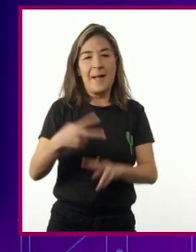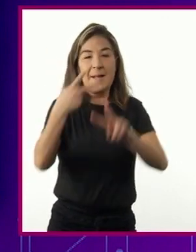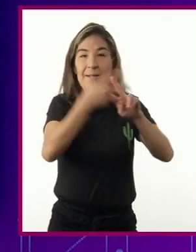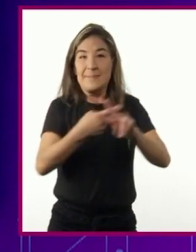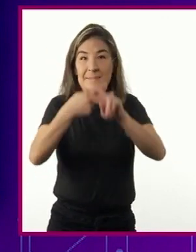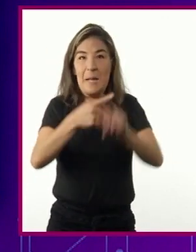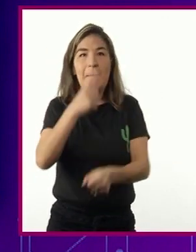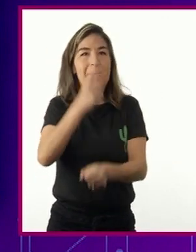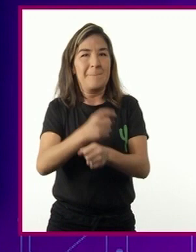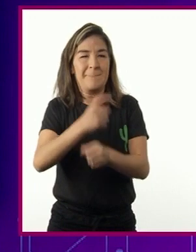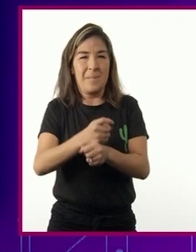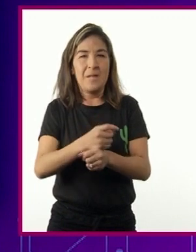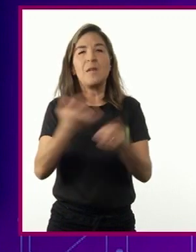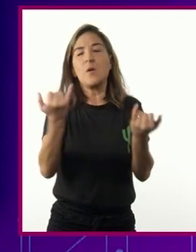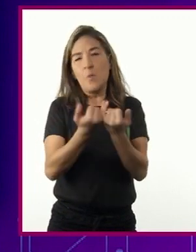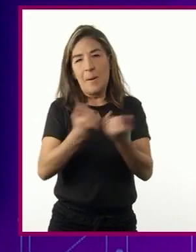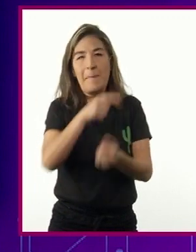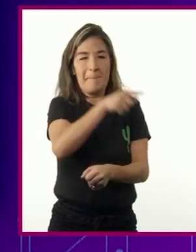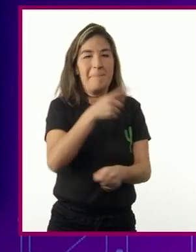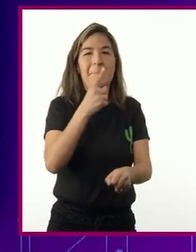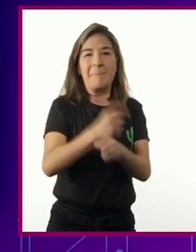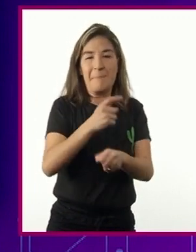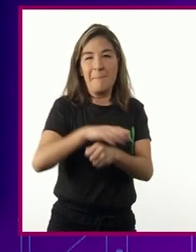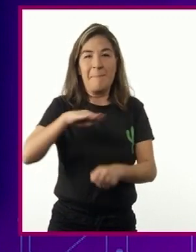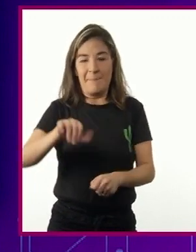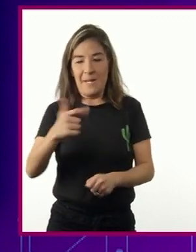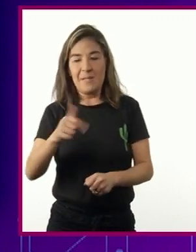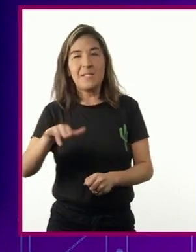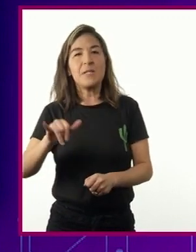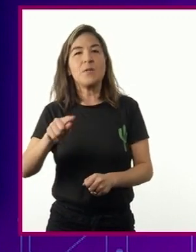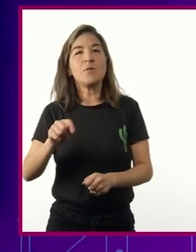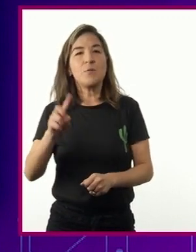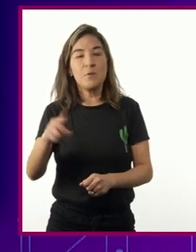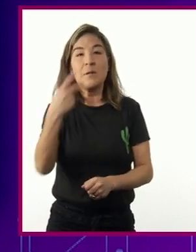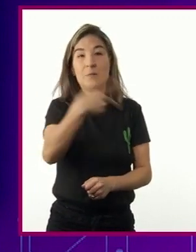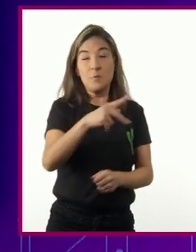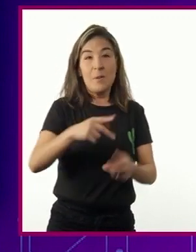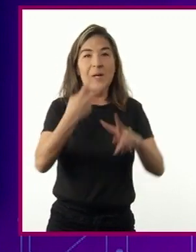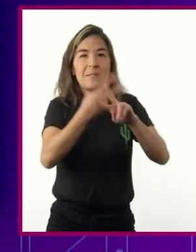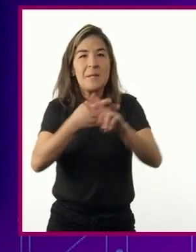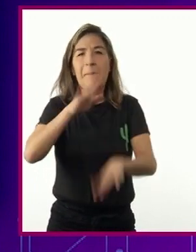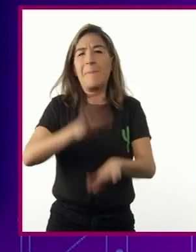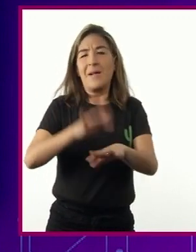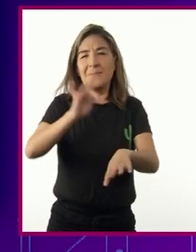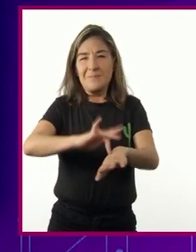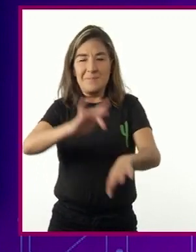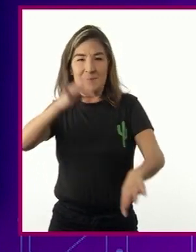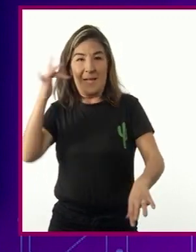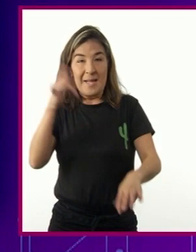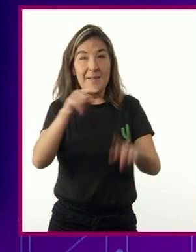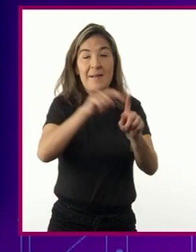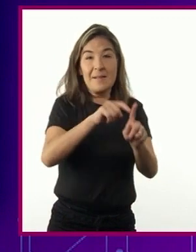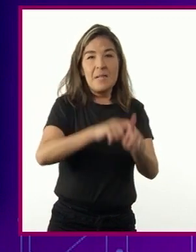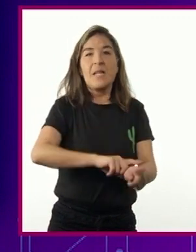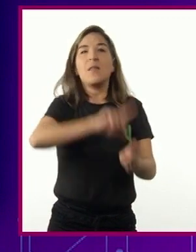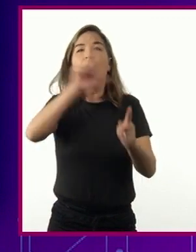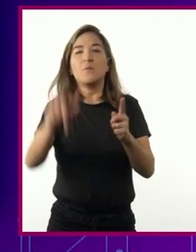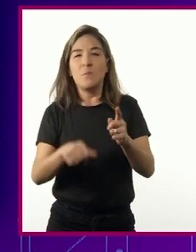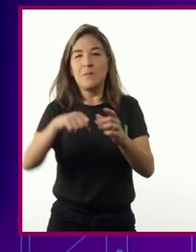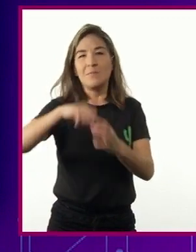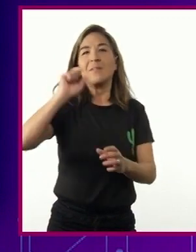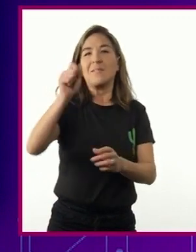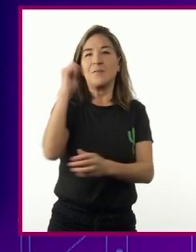tamaño o primera magnitud a las estrellas más brillantes que aparecían después de la puesta del